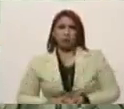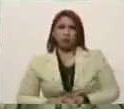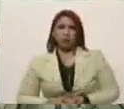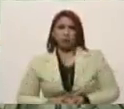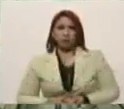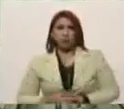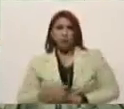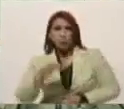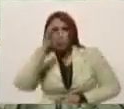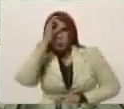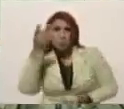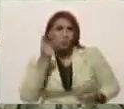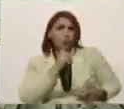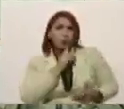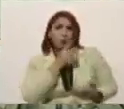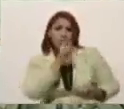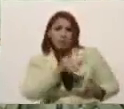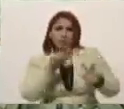anónimos,